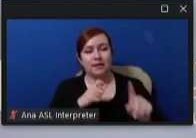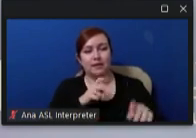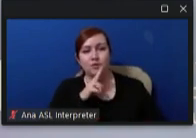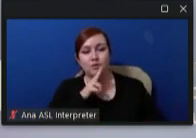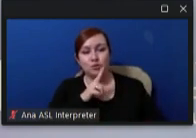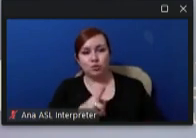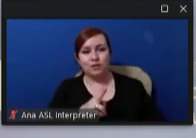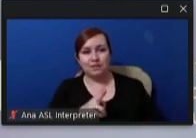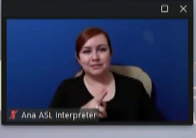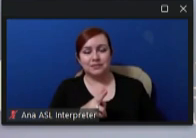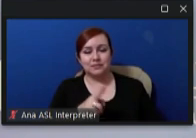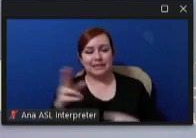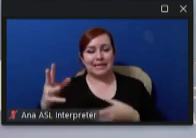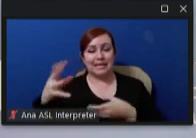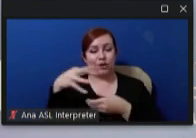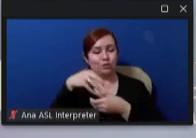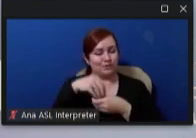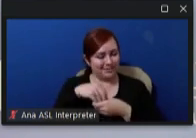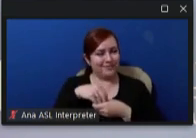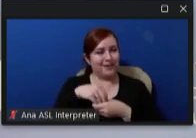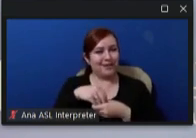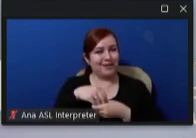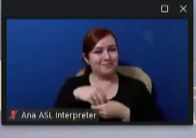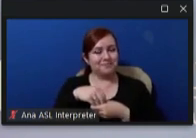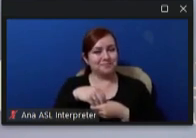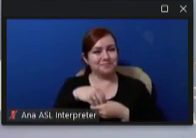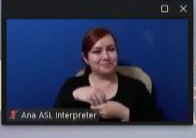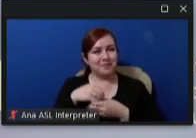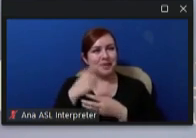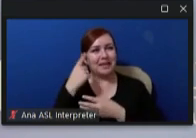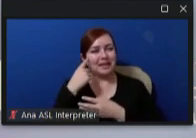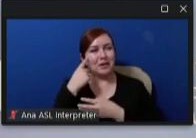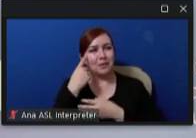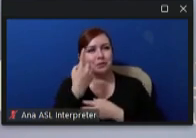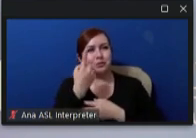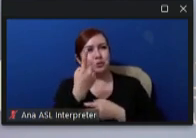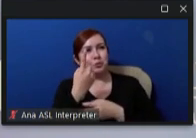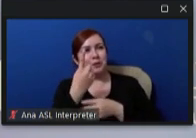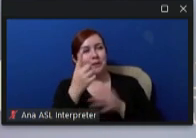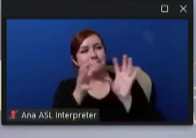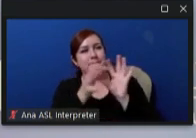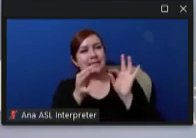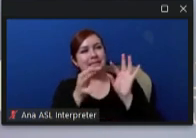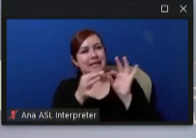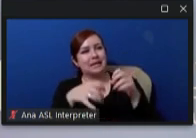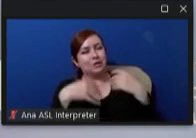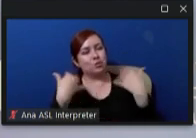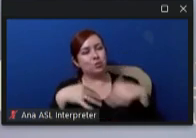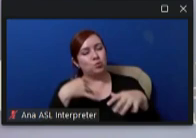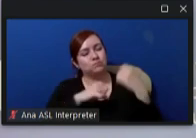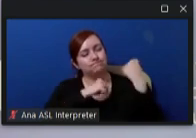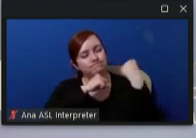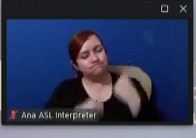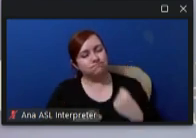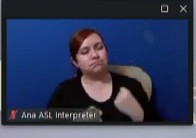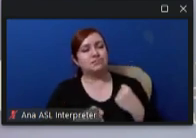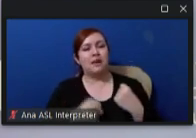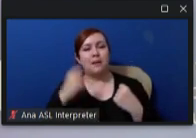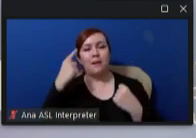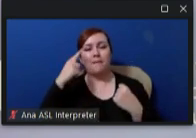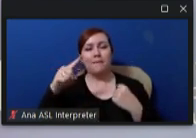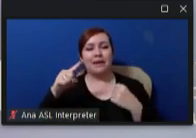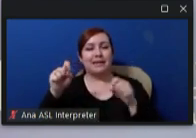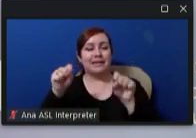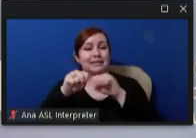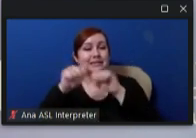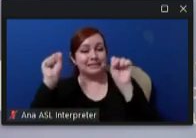Honduras inclusiva, que creo que es un mensaje muy potente y que para el sistema